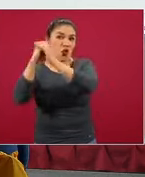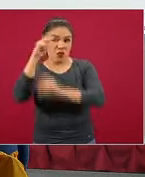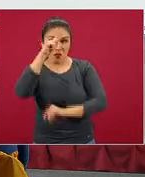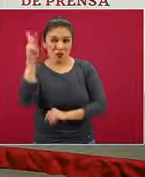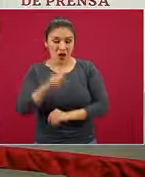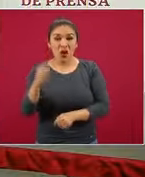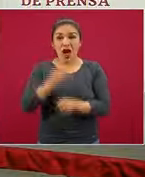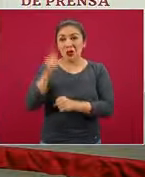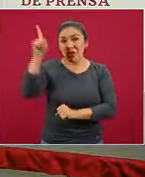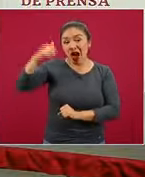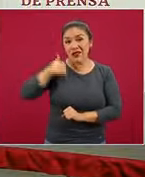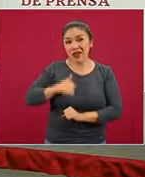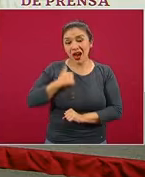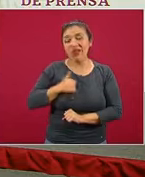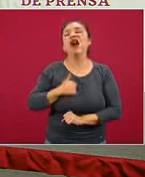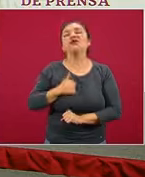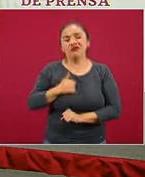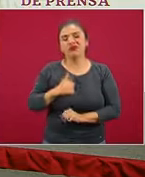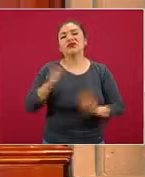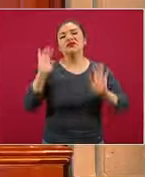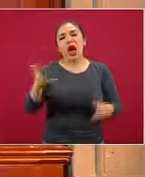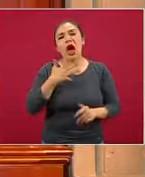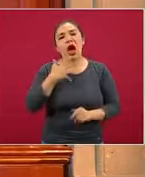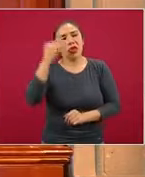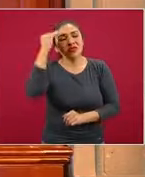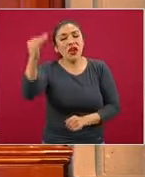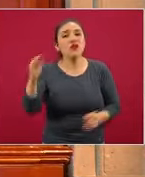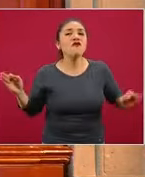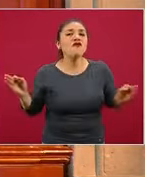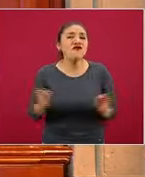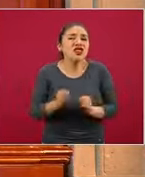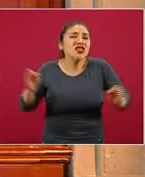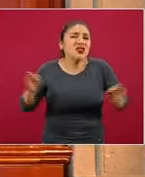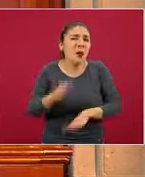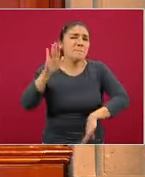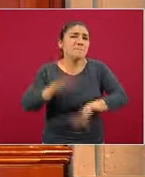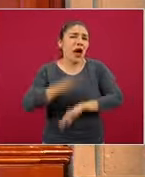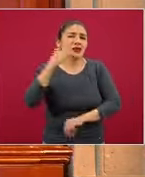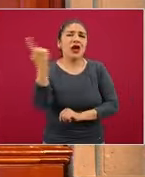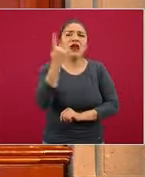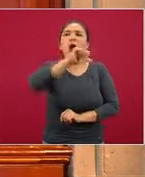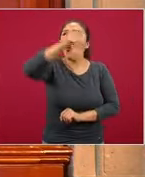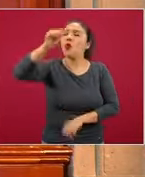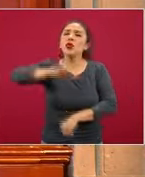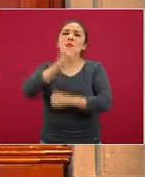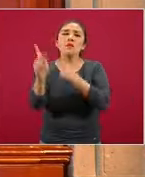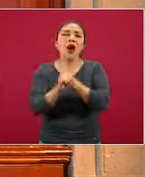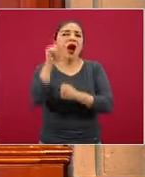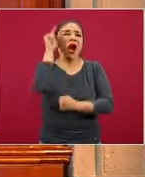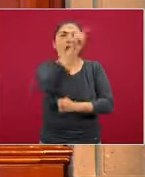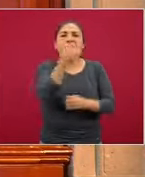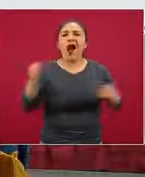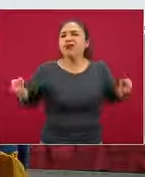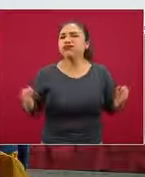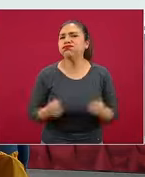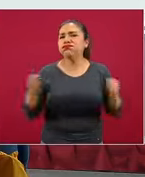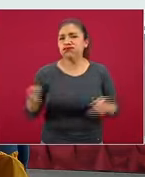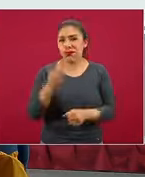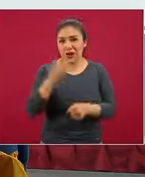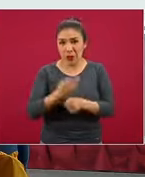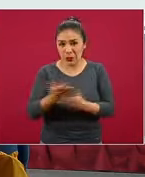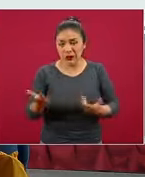estos momentos Canadá ya está teniendo una temporada mucho más fría que algunos otros países que estamos un poco más hacia el